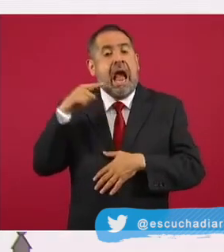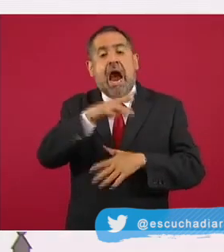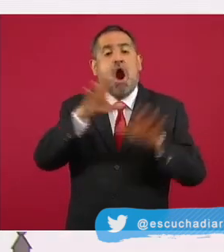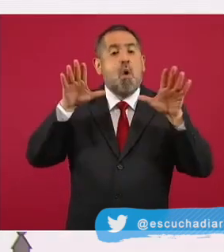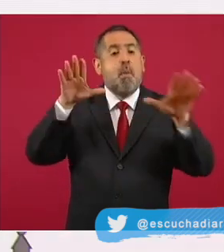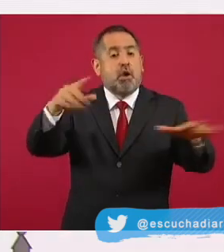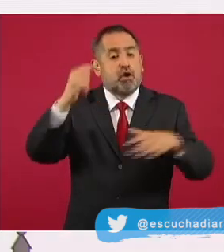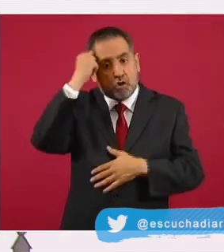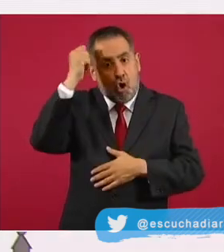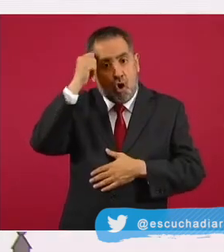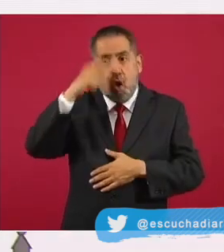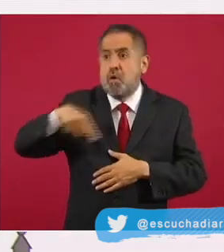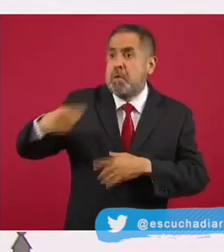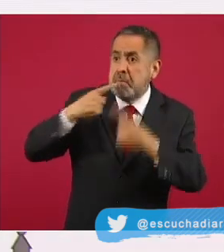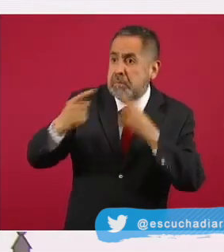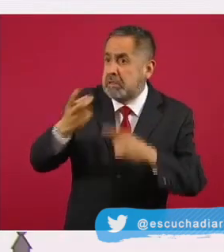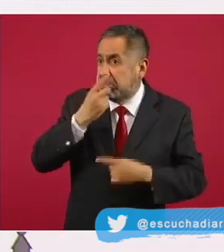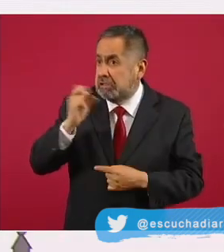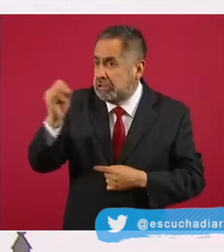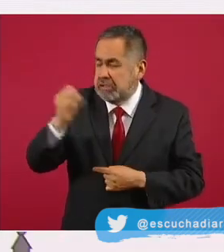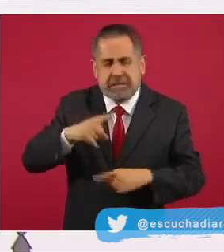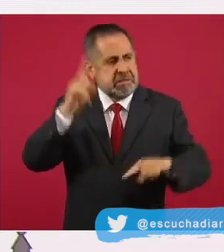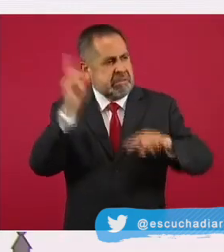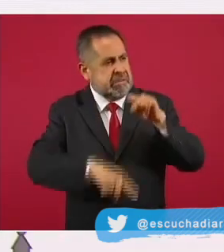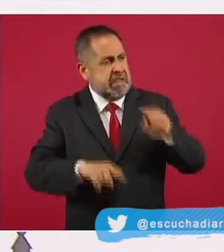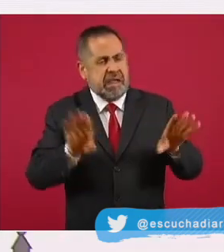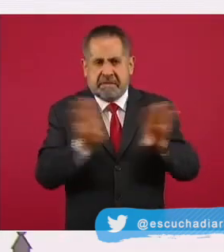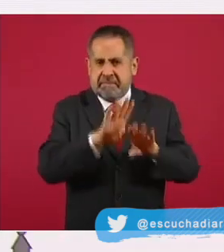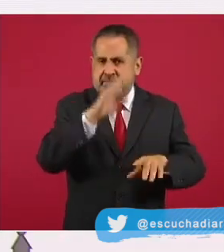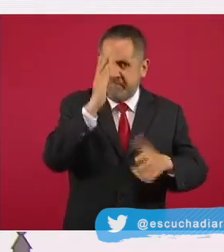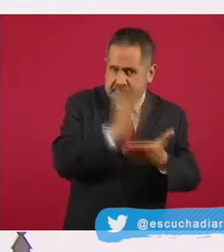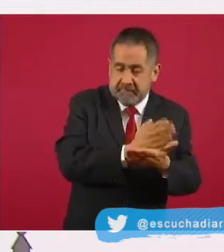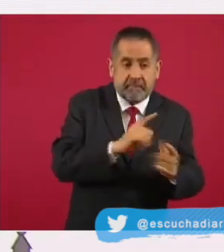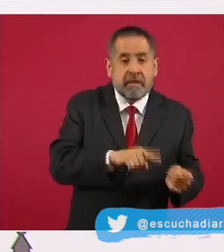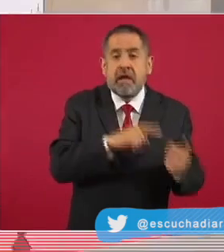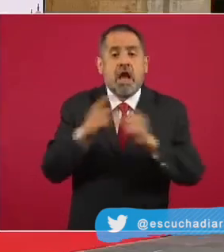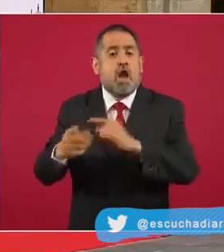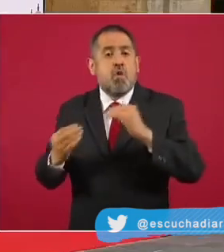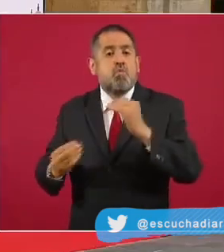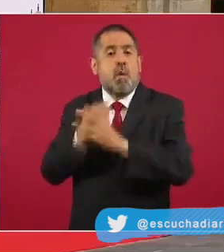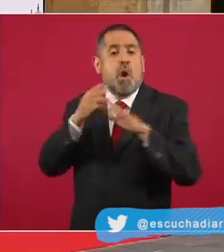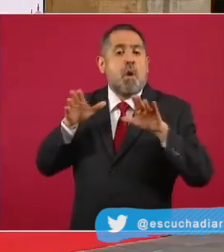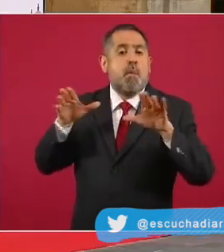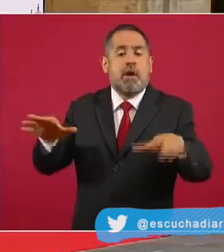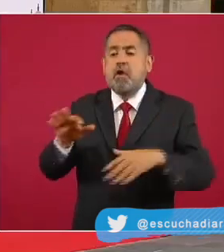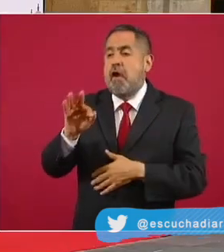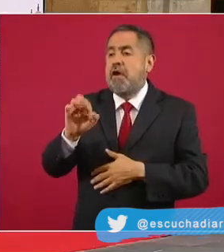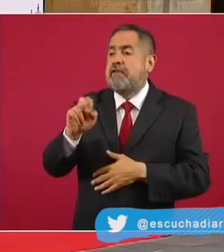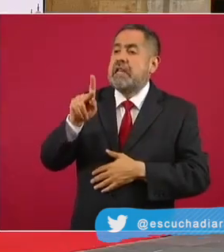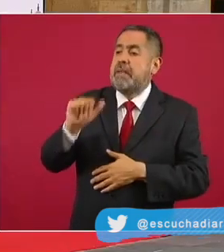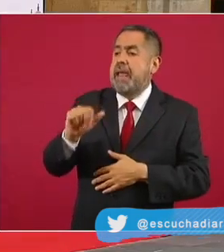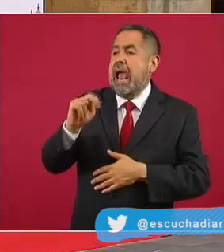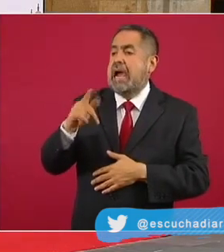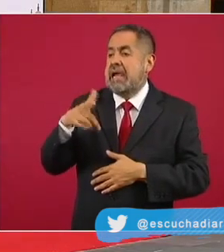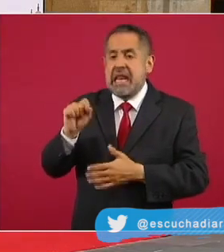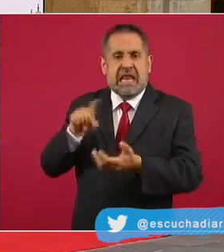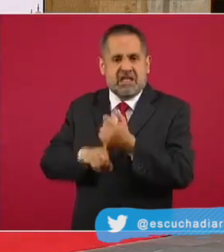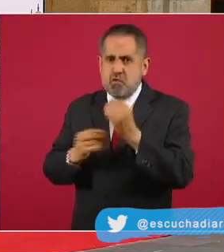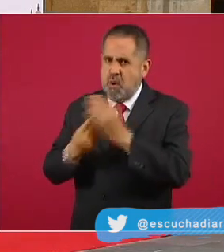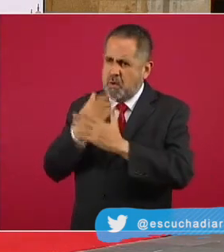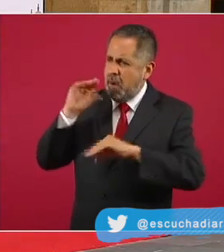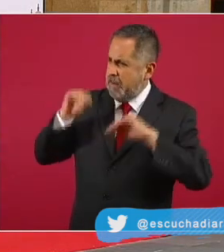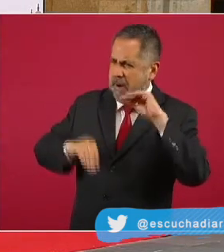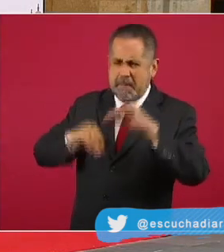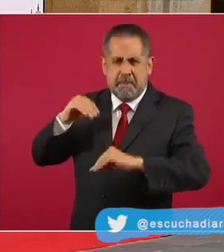Texcoco y estamos construyendo el aeropuerto civil y militar General Felipe Ángeles, que nos permitirá